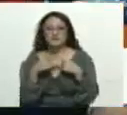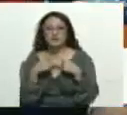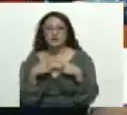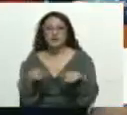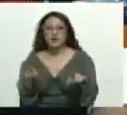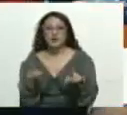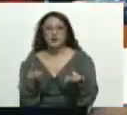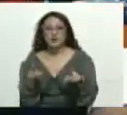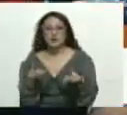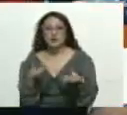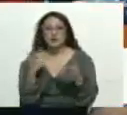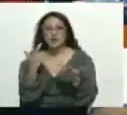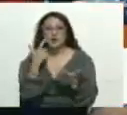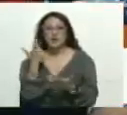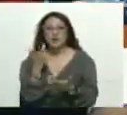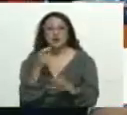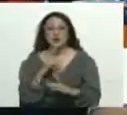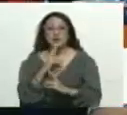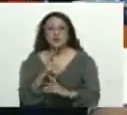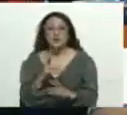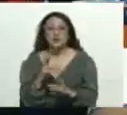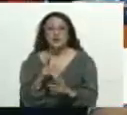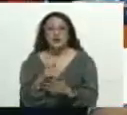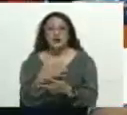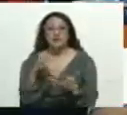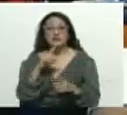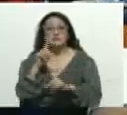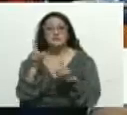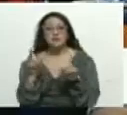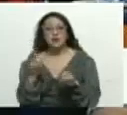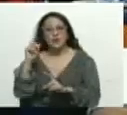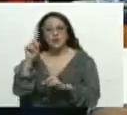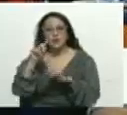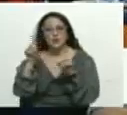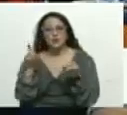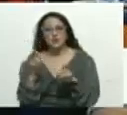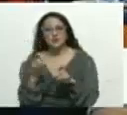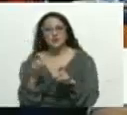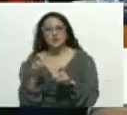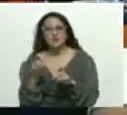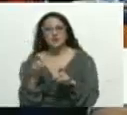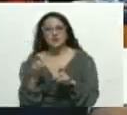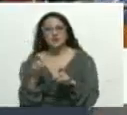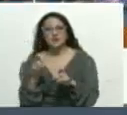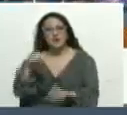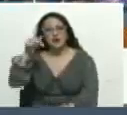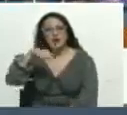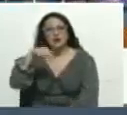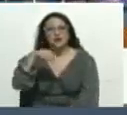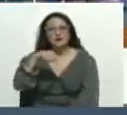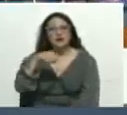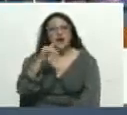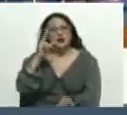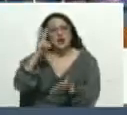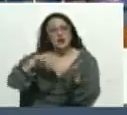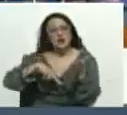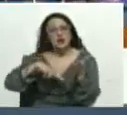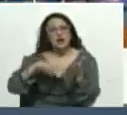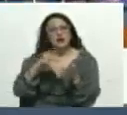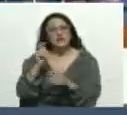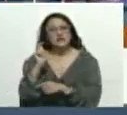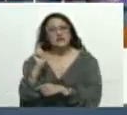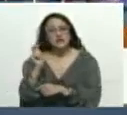vamos a buscar la respuesta a las grandes interrogantes en nuestro seno aquí hay que leer todas las